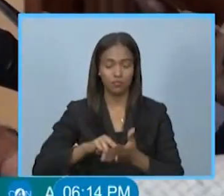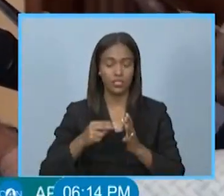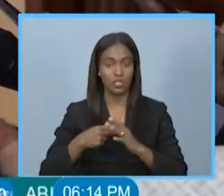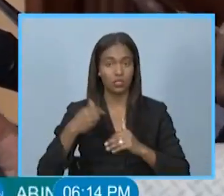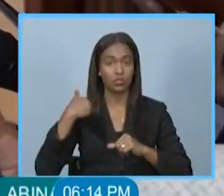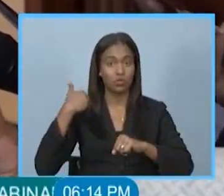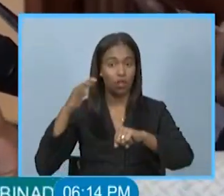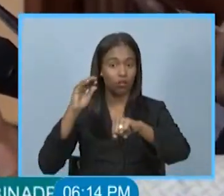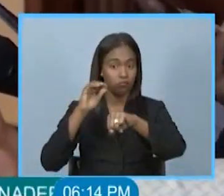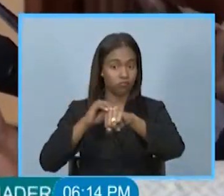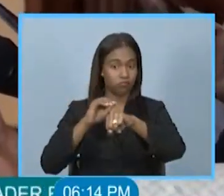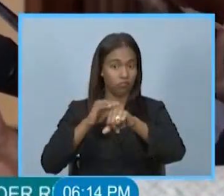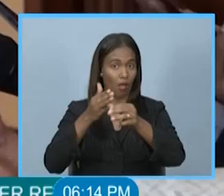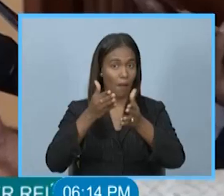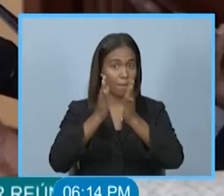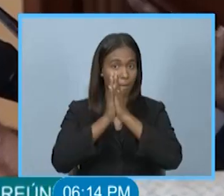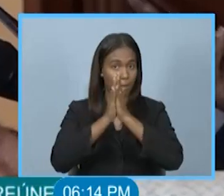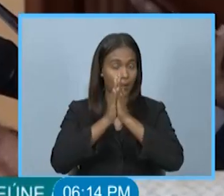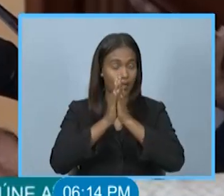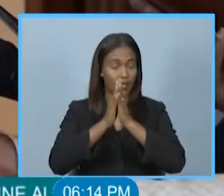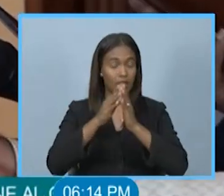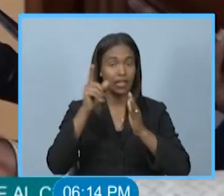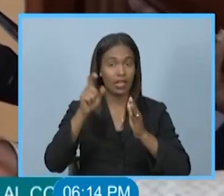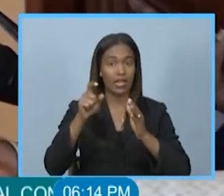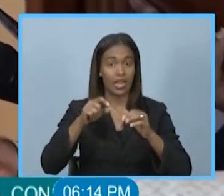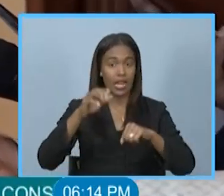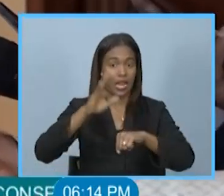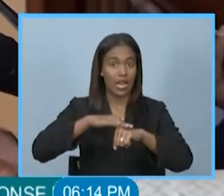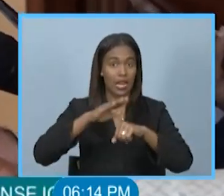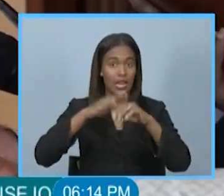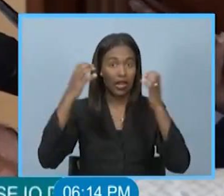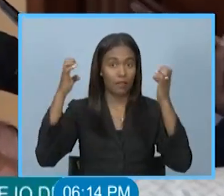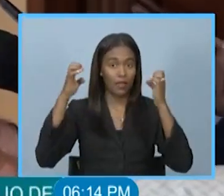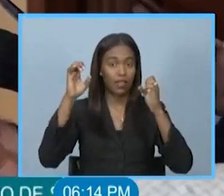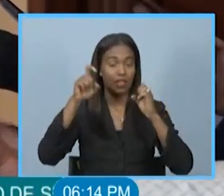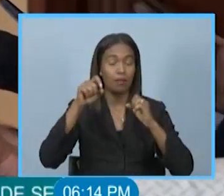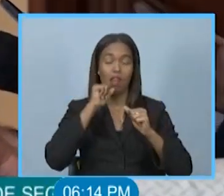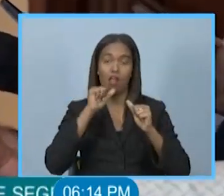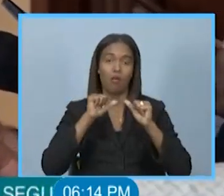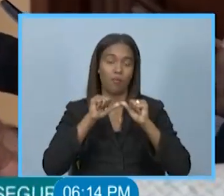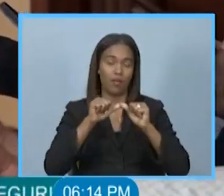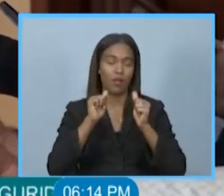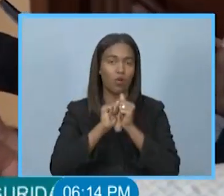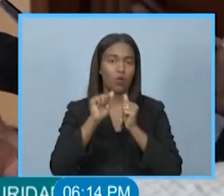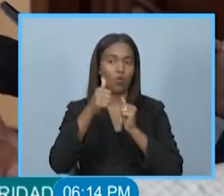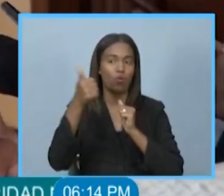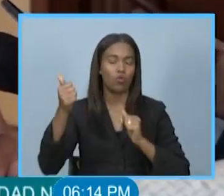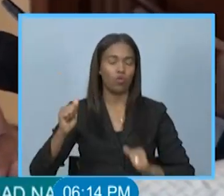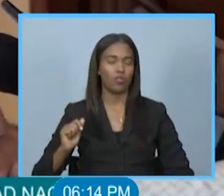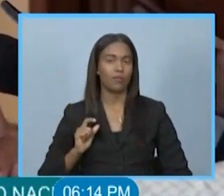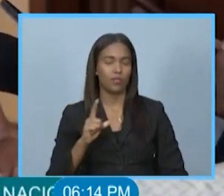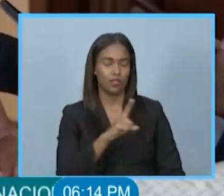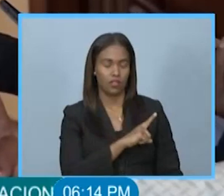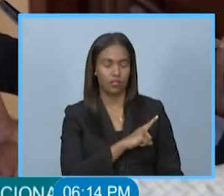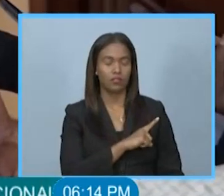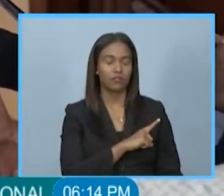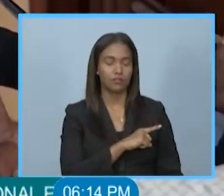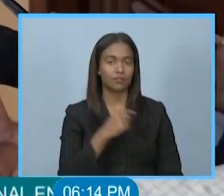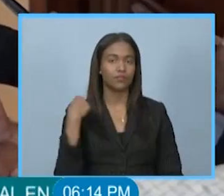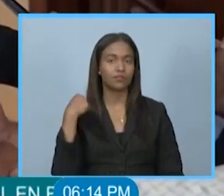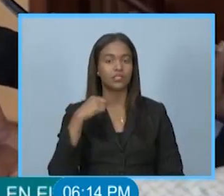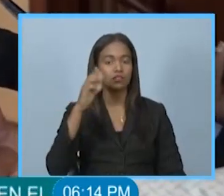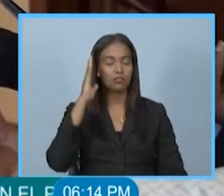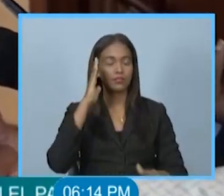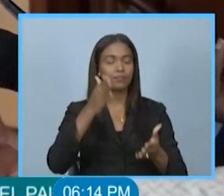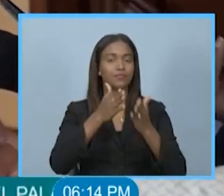categóricamente que tumben la alerta y junto a otros congresistas vamos